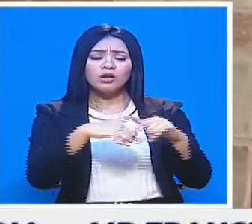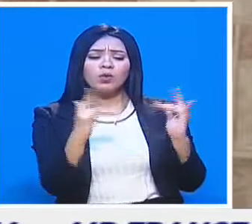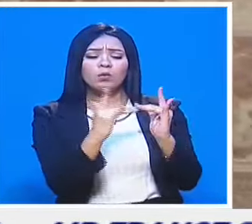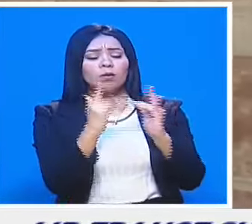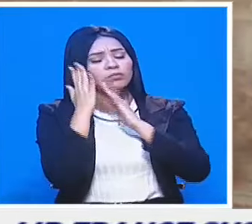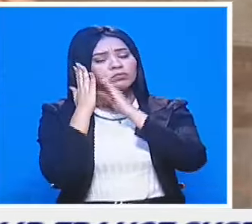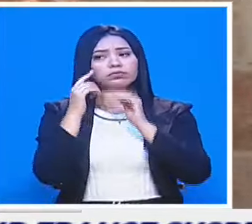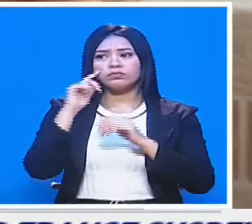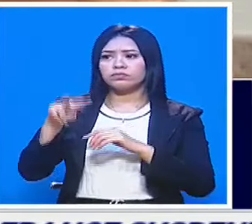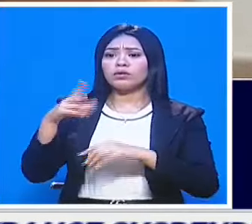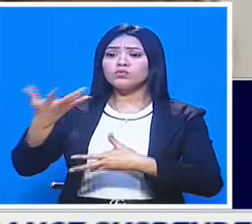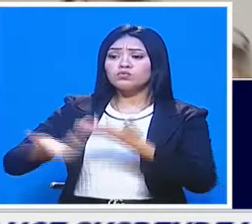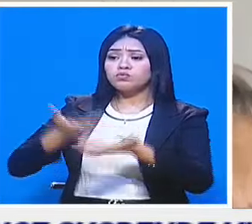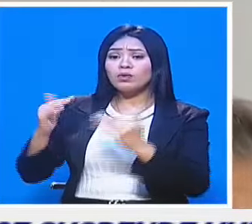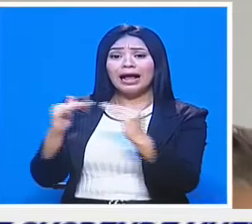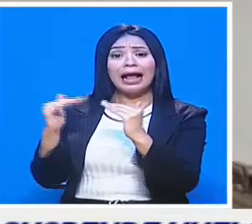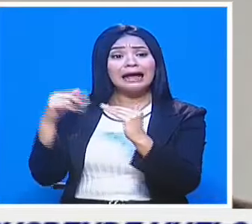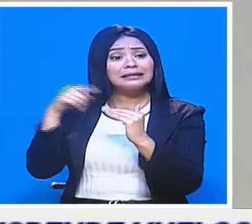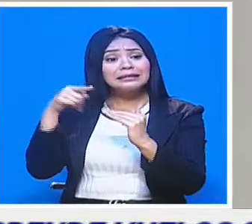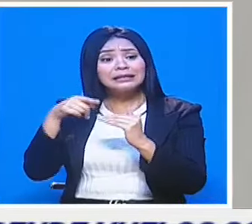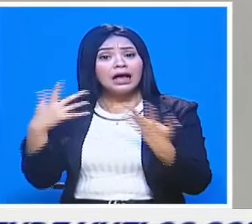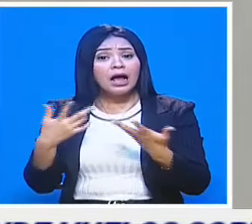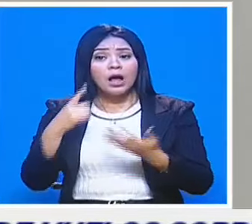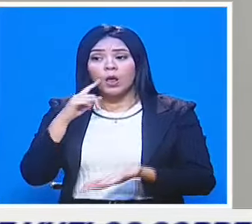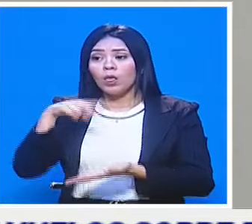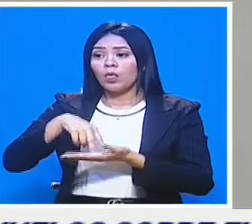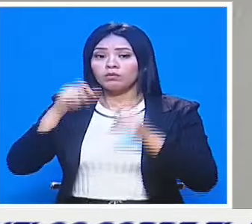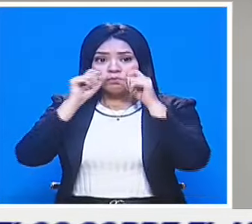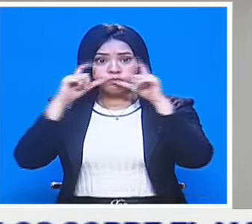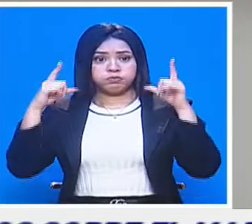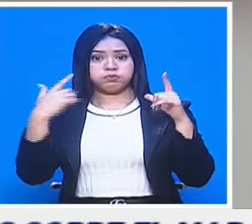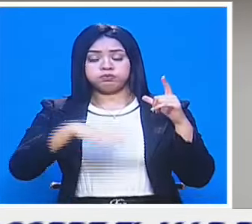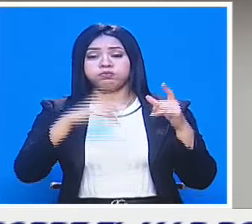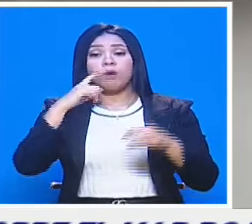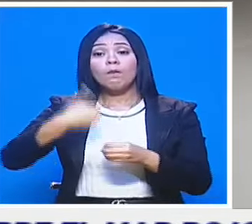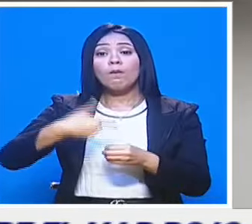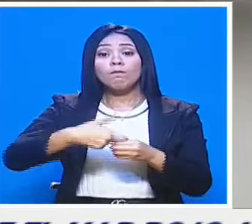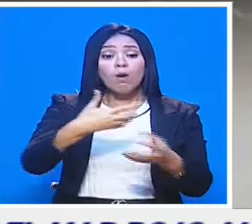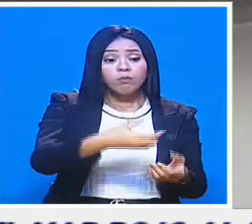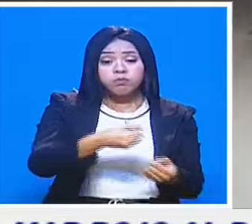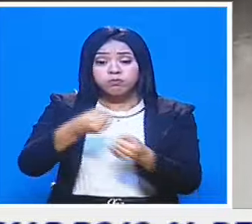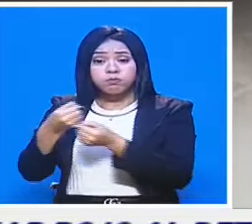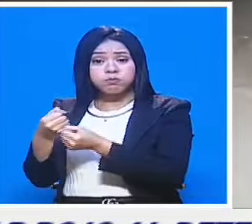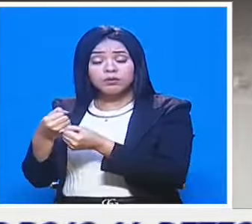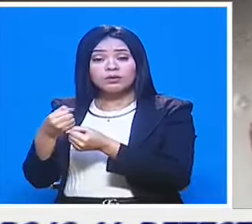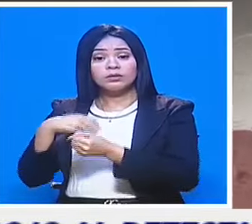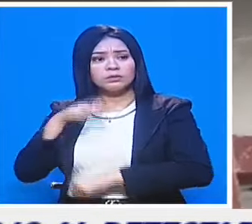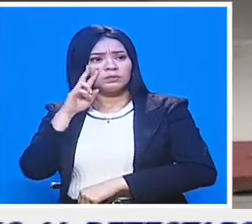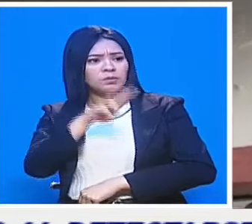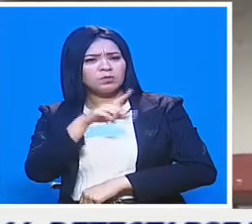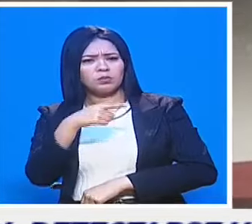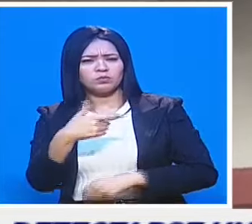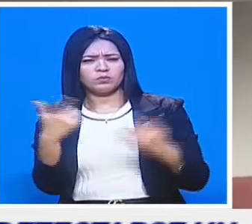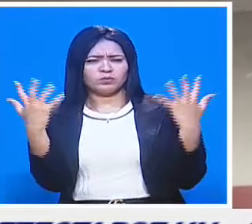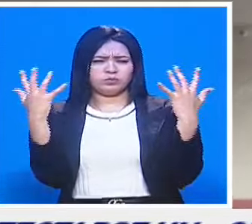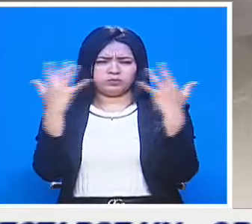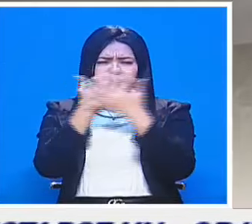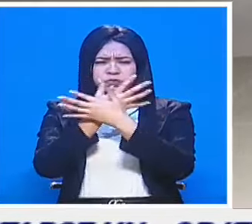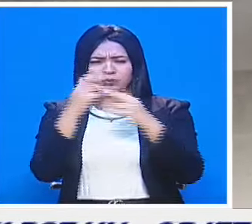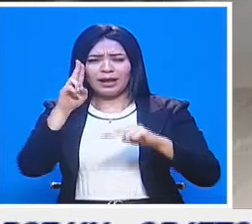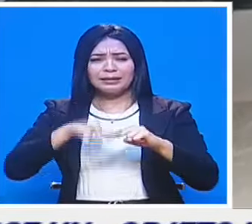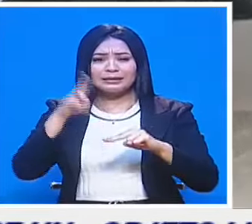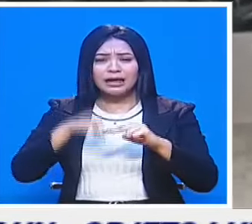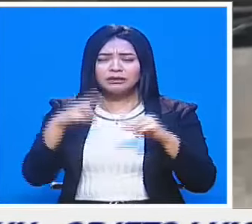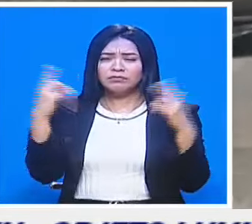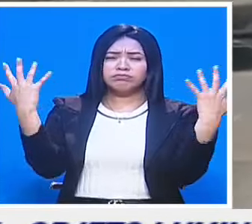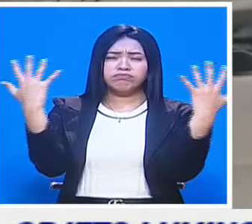que se estaba quemando la casa. Me paré desesperada, le dije, saca la bombona. Cuando vimos, el humero estaba en este cuarto, lo que hicimos